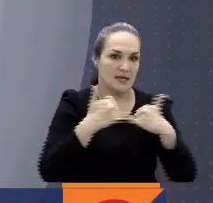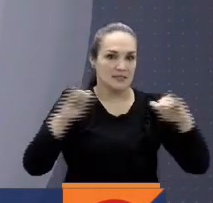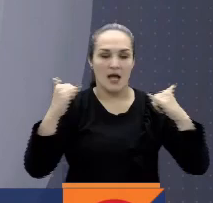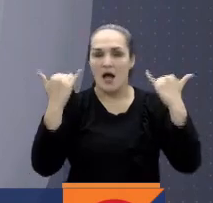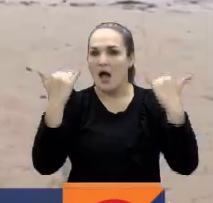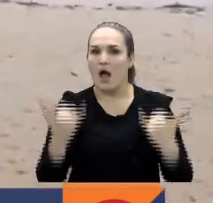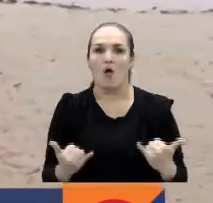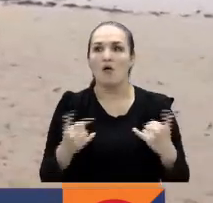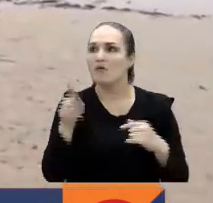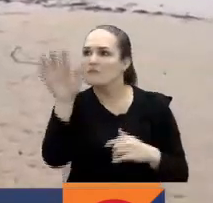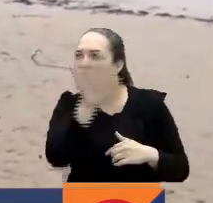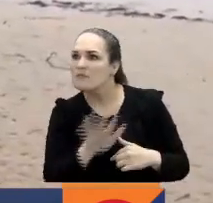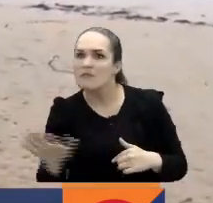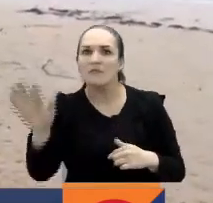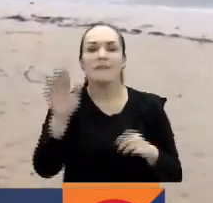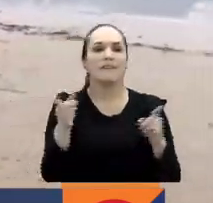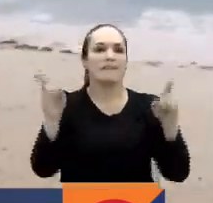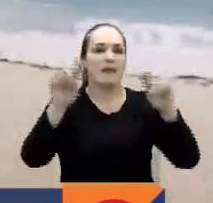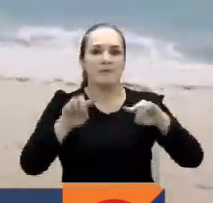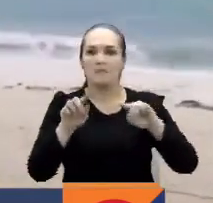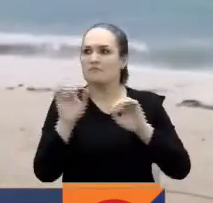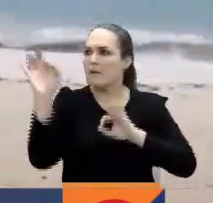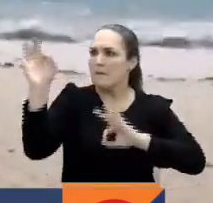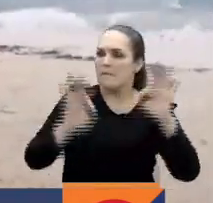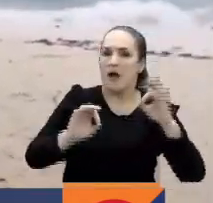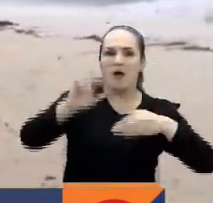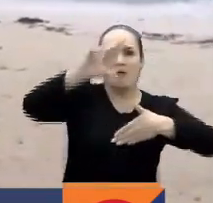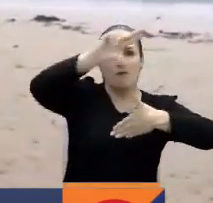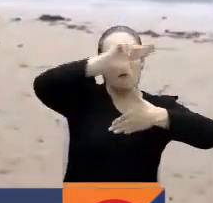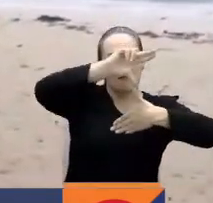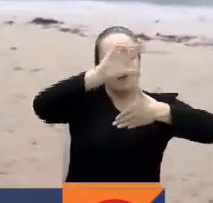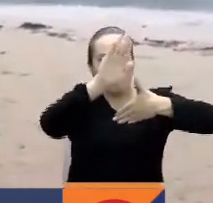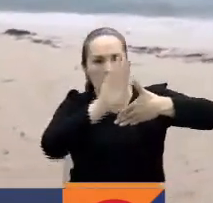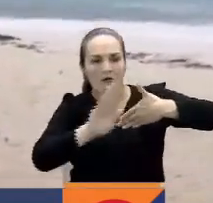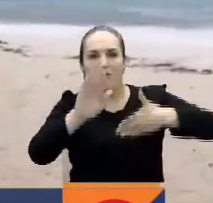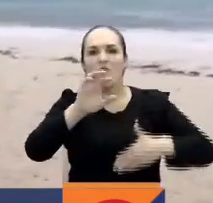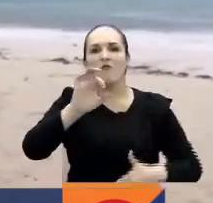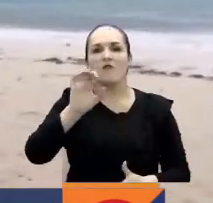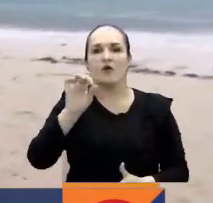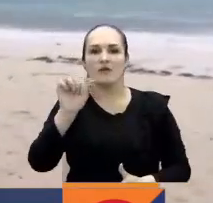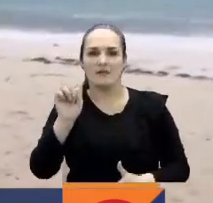Florida, mientras las autoridades se preparan para la llegada de la tormenta.